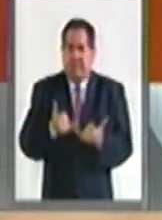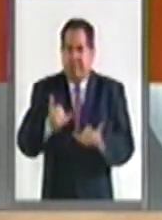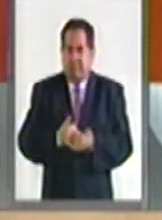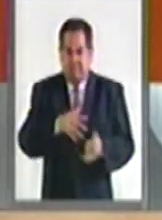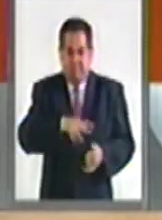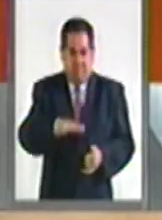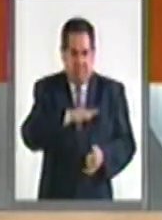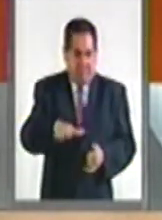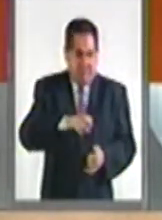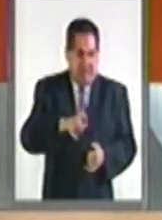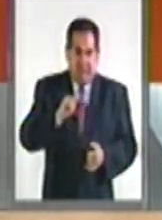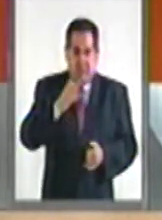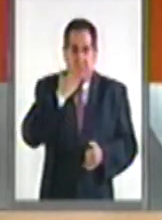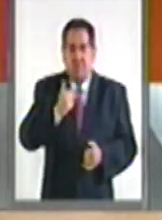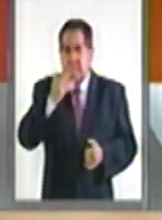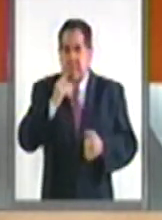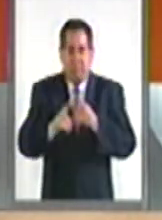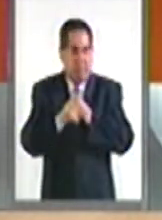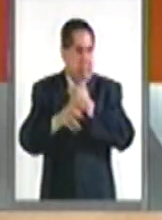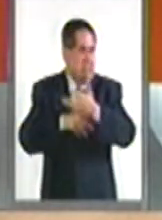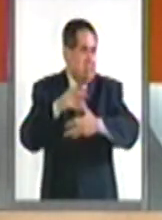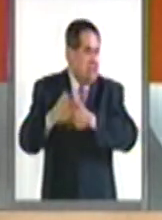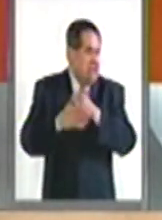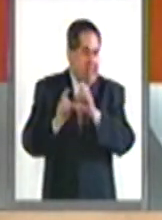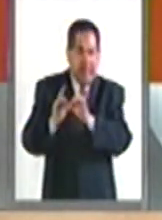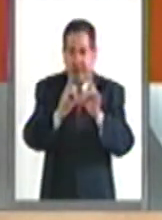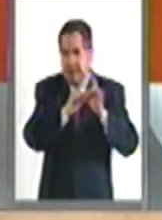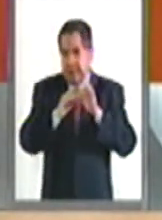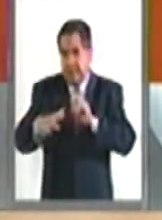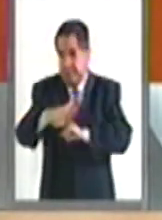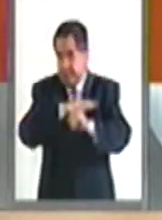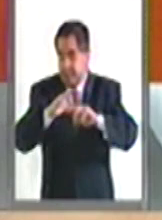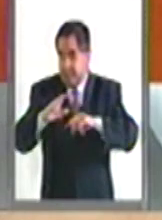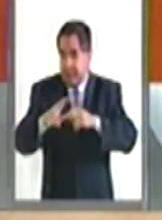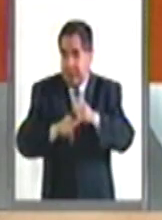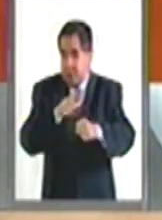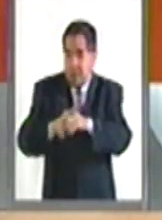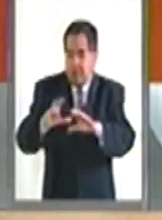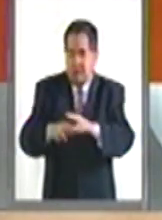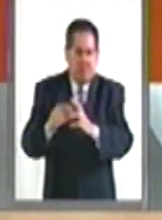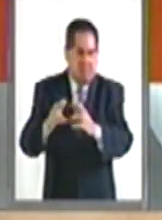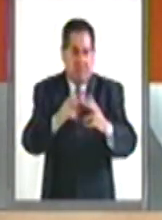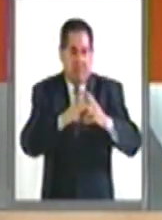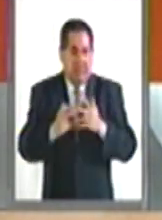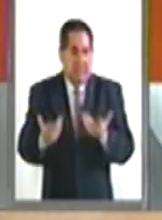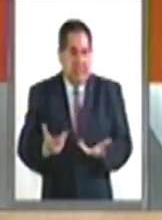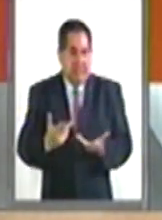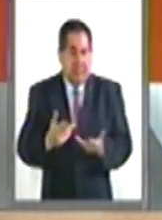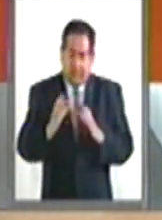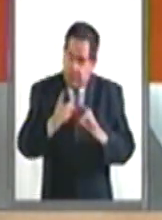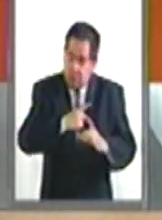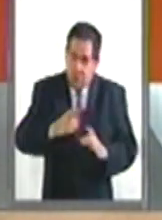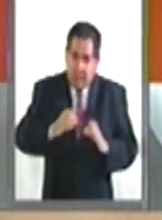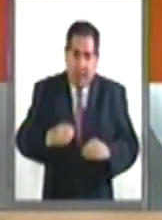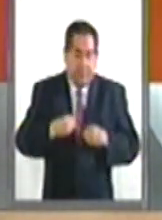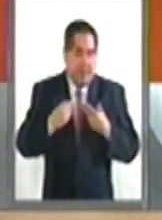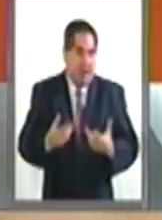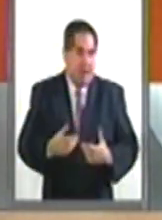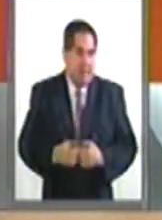y trastocar y saturar los delicados nichos donde se puede dar y mantener la vida. Por